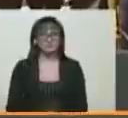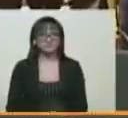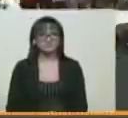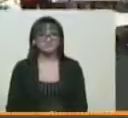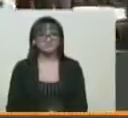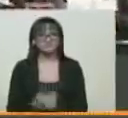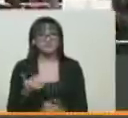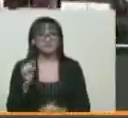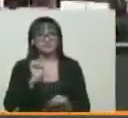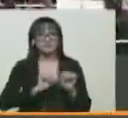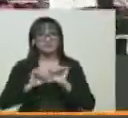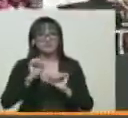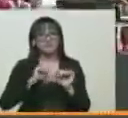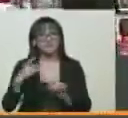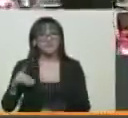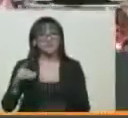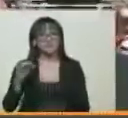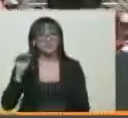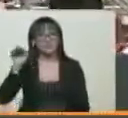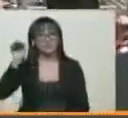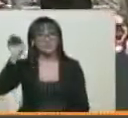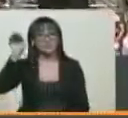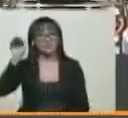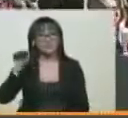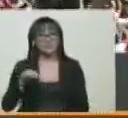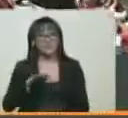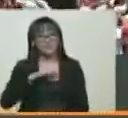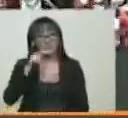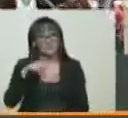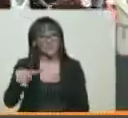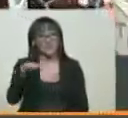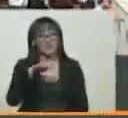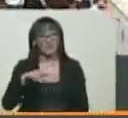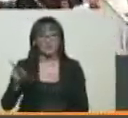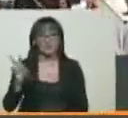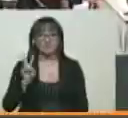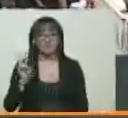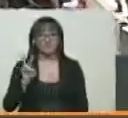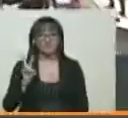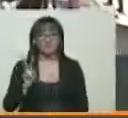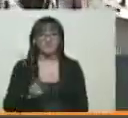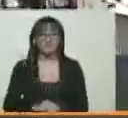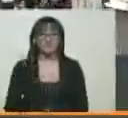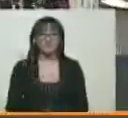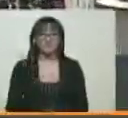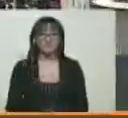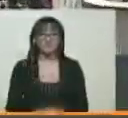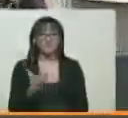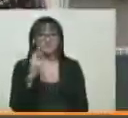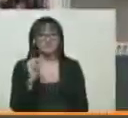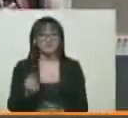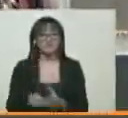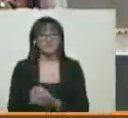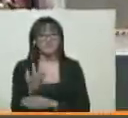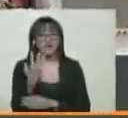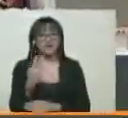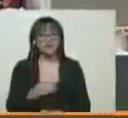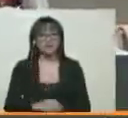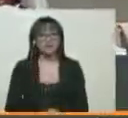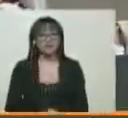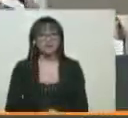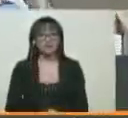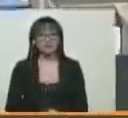Estamos defendiendo el derecho al futuro del pueblo de Venezuela. El 20 de mayo